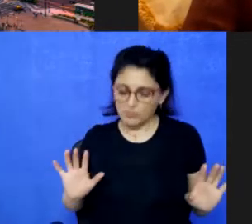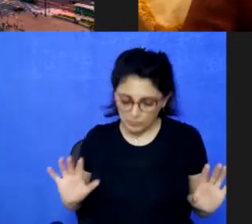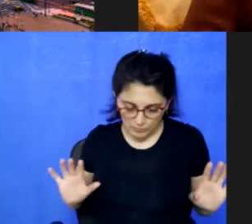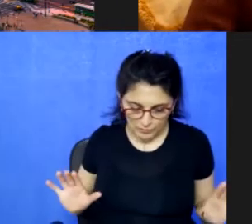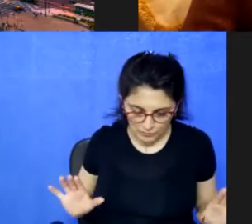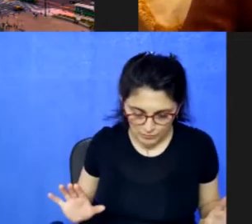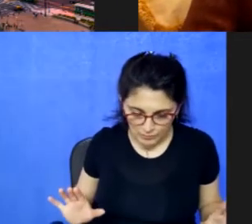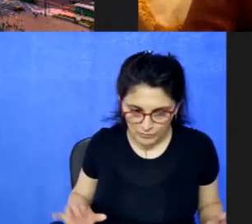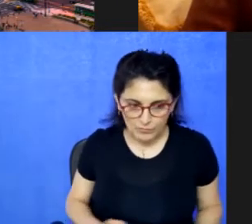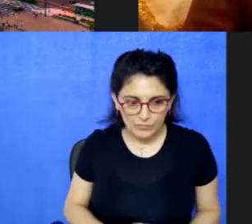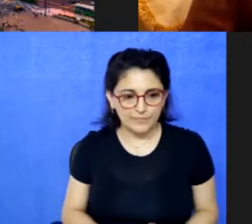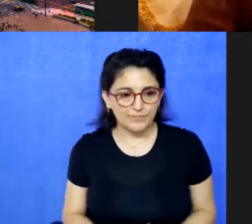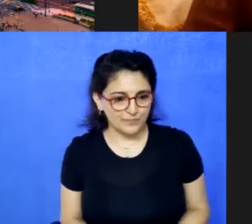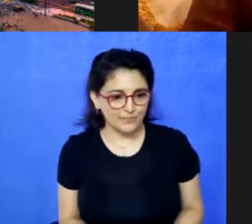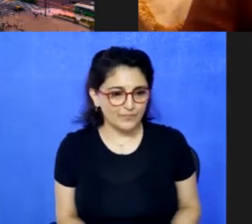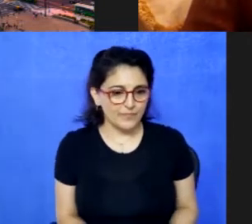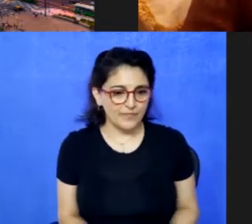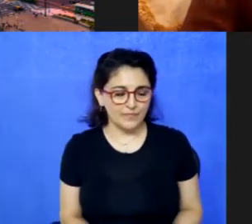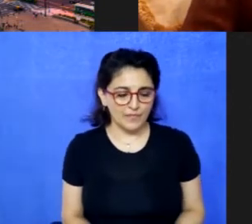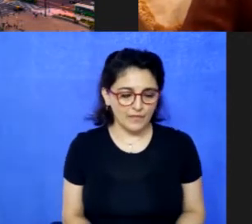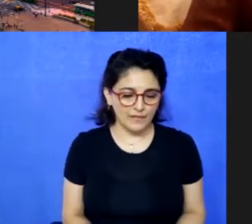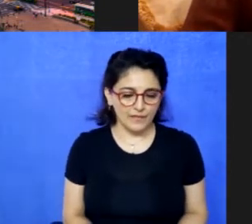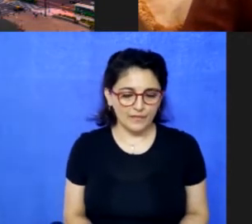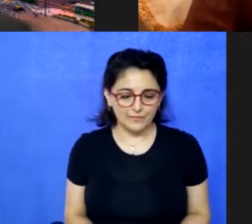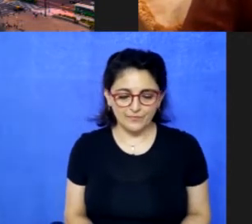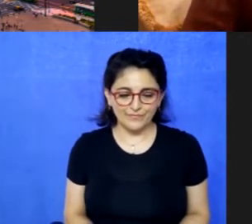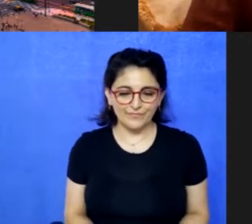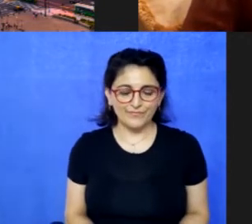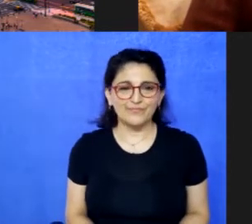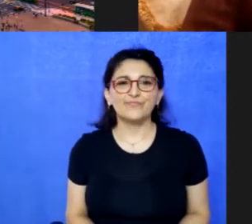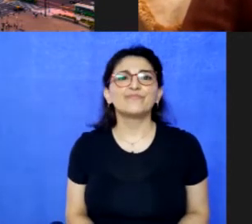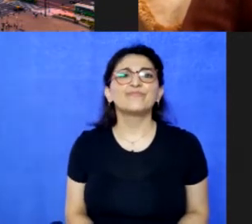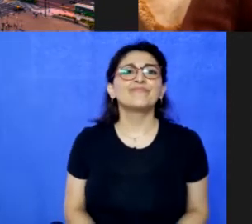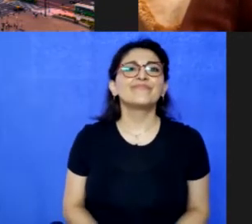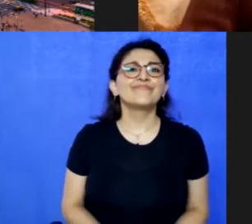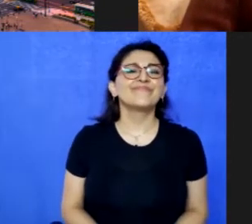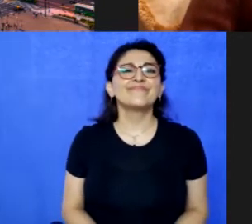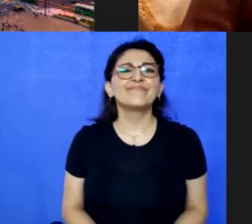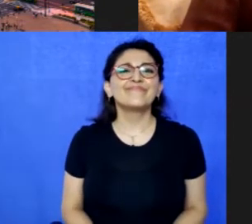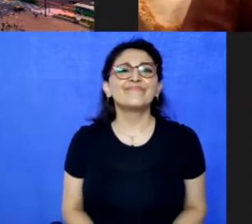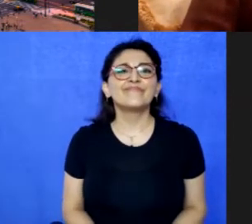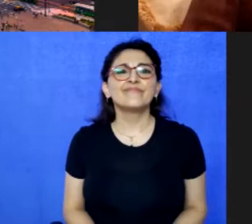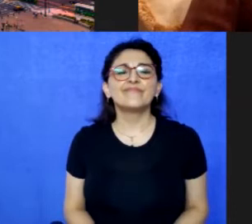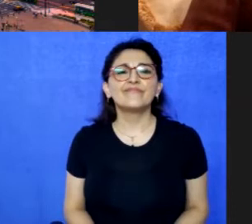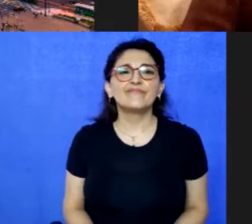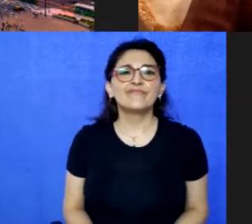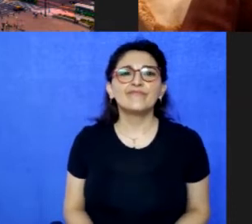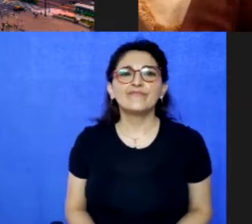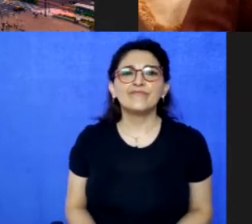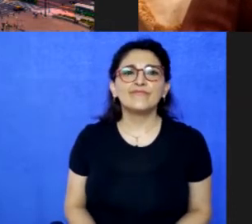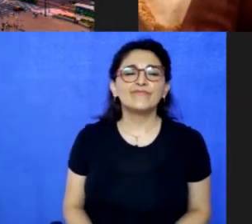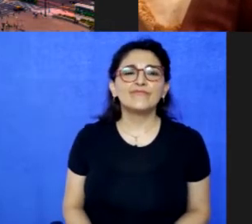muy interesante lo que estabas contando, Mauro, porque yo tuve ocasión de probar solamente los... ¿Conoces los cantucci, ese tipo